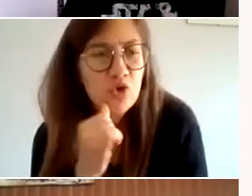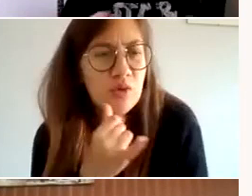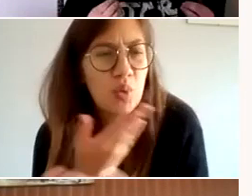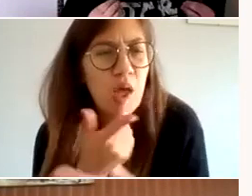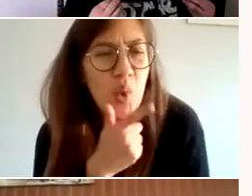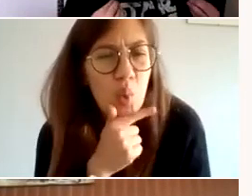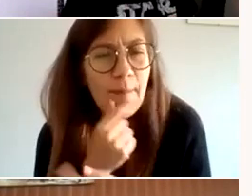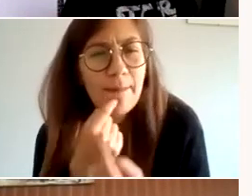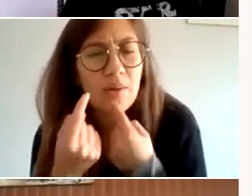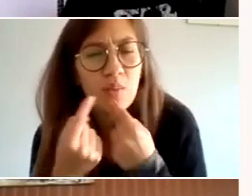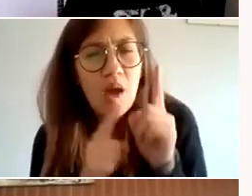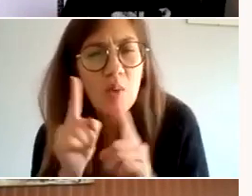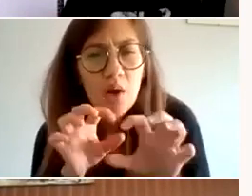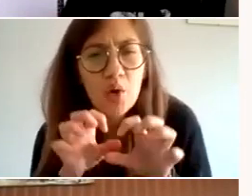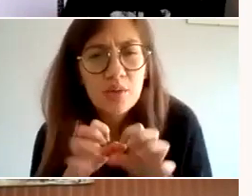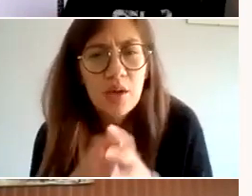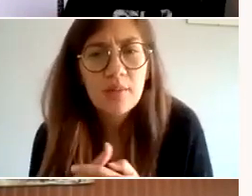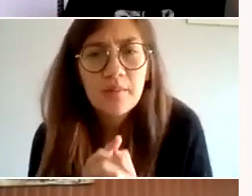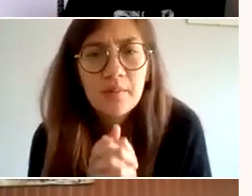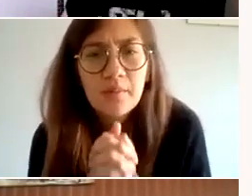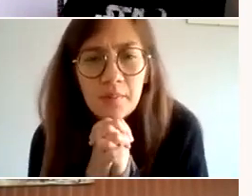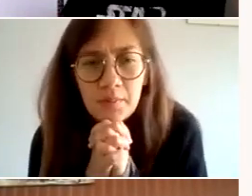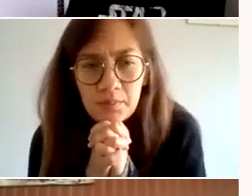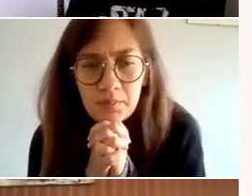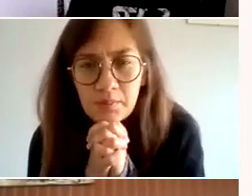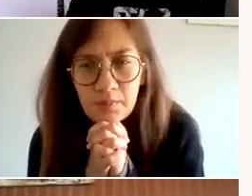algo que quieran preguntar en este punto.